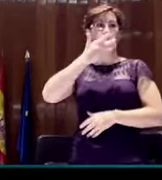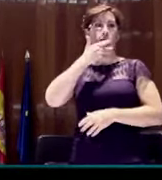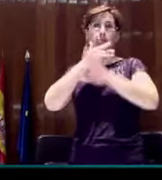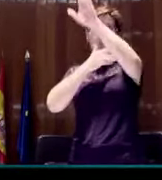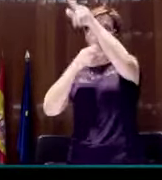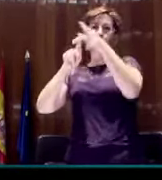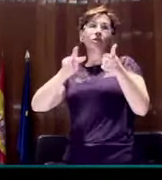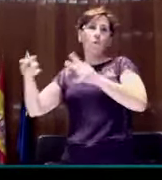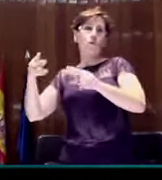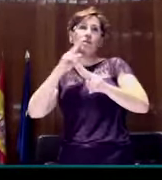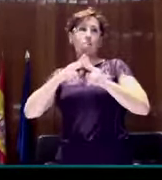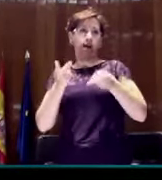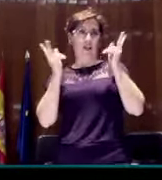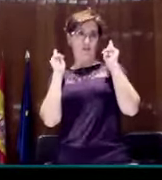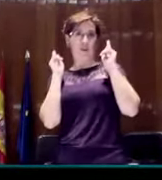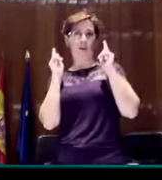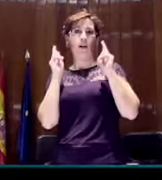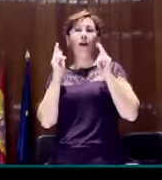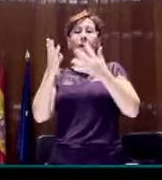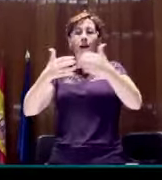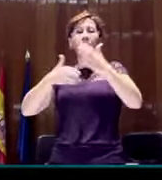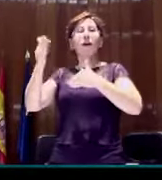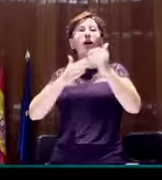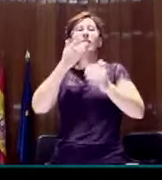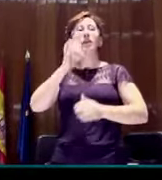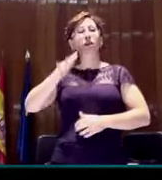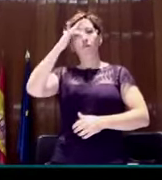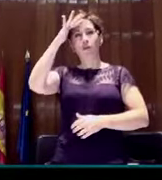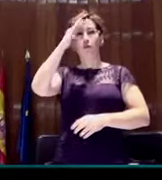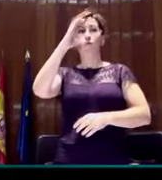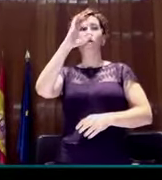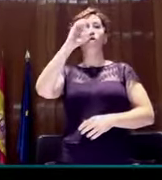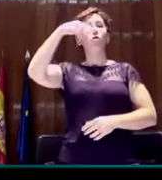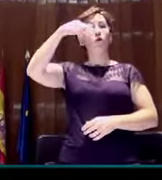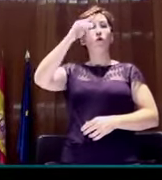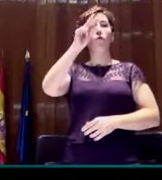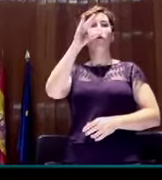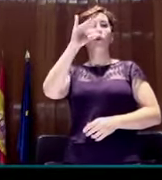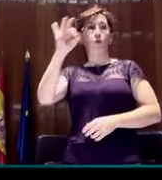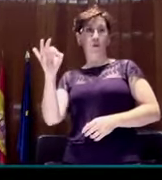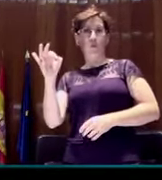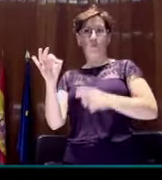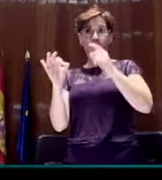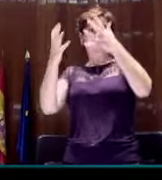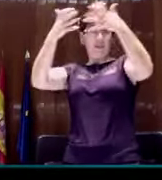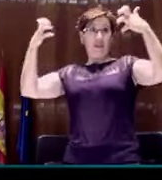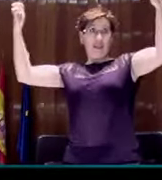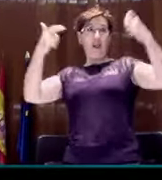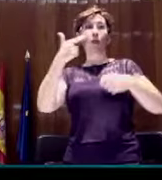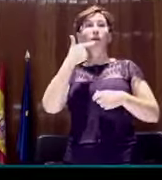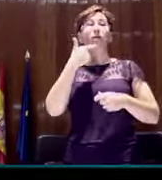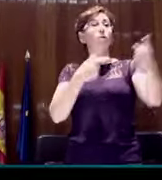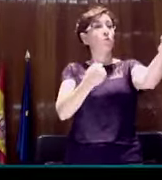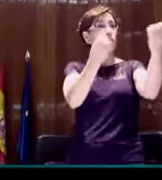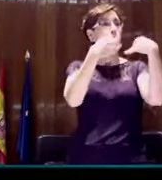seguro que han oído esta cita, se la atribuye normalmente a Confucio, pero es de un filósofo seguidor de Confucio, es «dime y lo olvidaré».